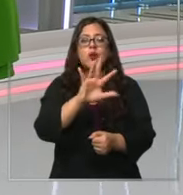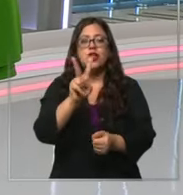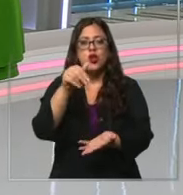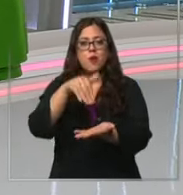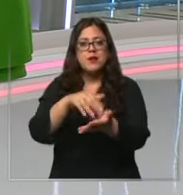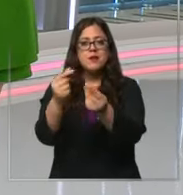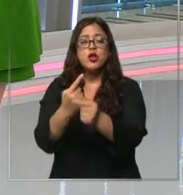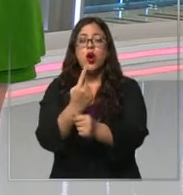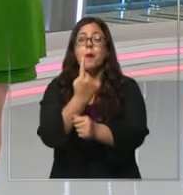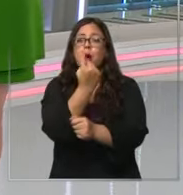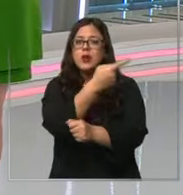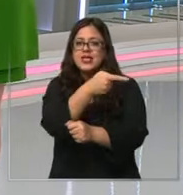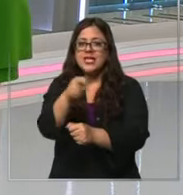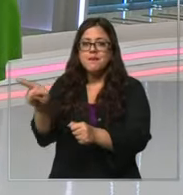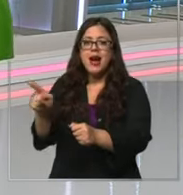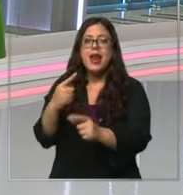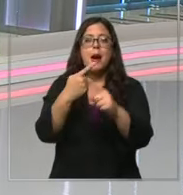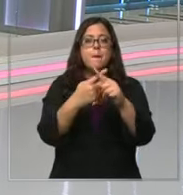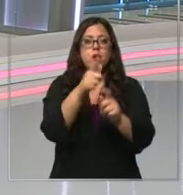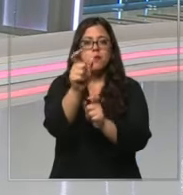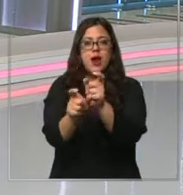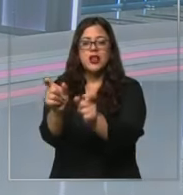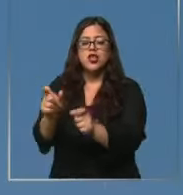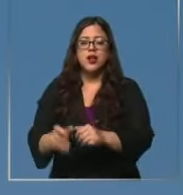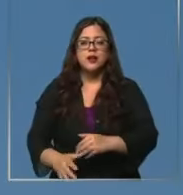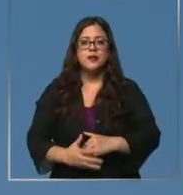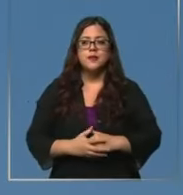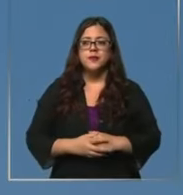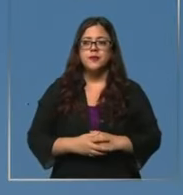552.000 pesos para una semana por persona.